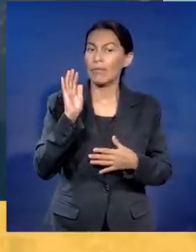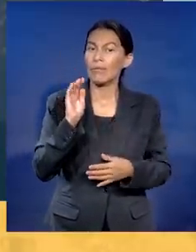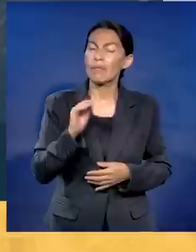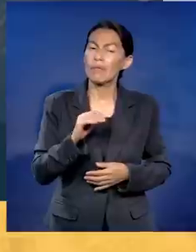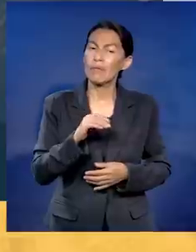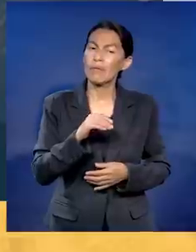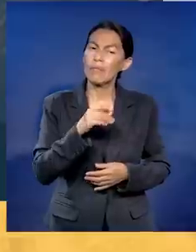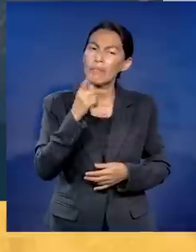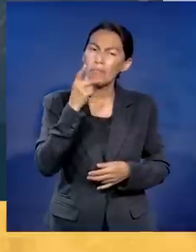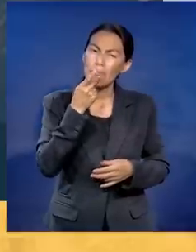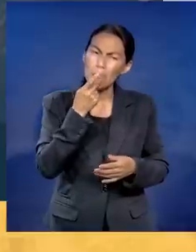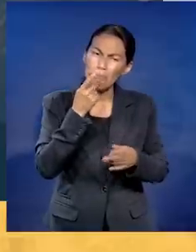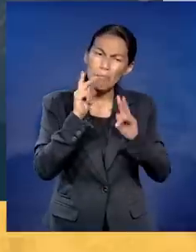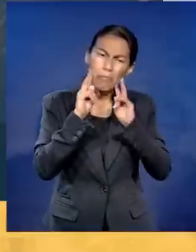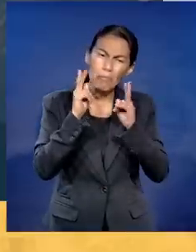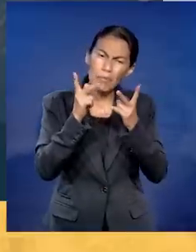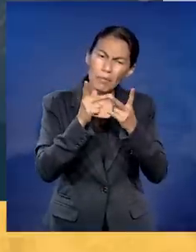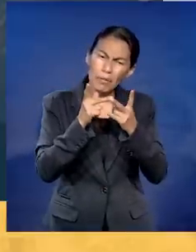altar.